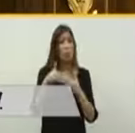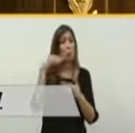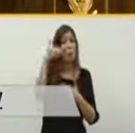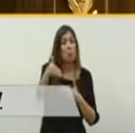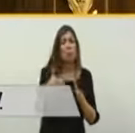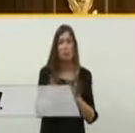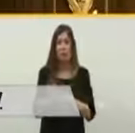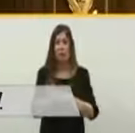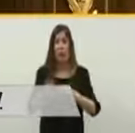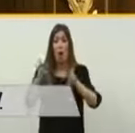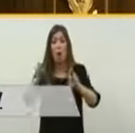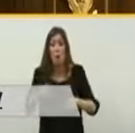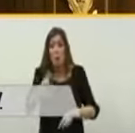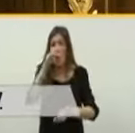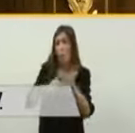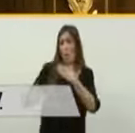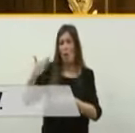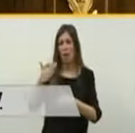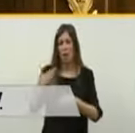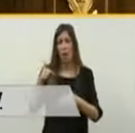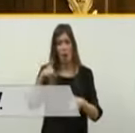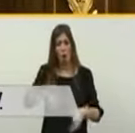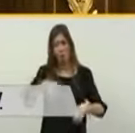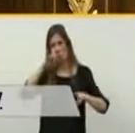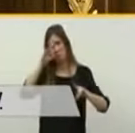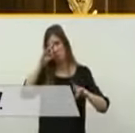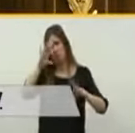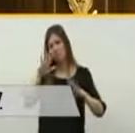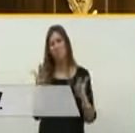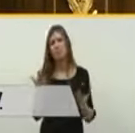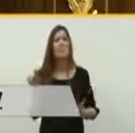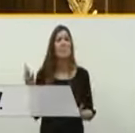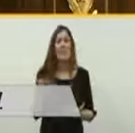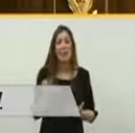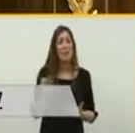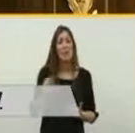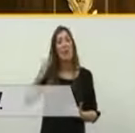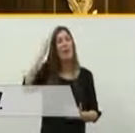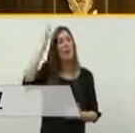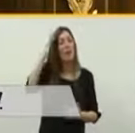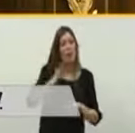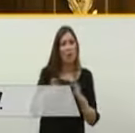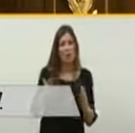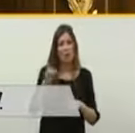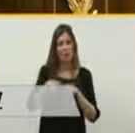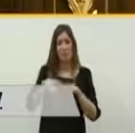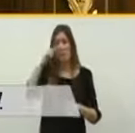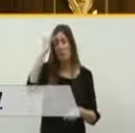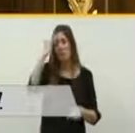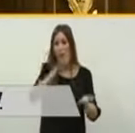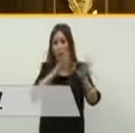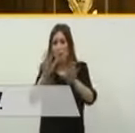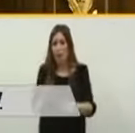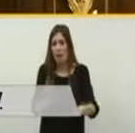viejo. ¿Y cuál es hoy nuestra sorpresa? Es precisamente la ideología, el material con el que se quiere levantar una auténtica